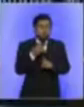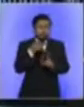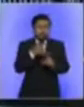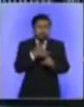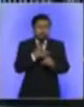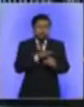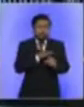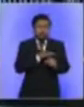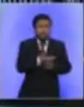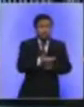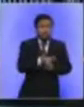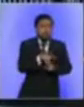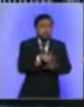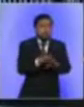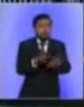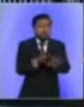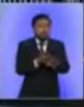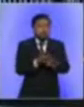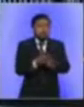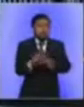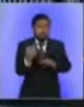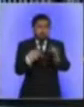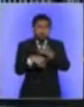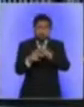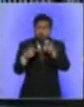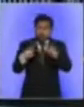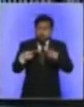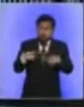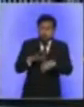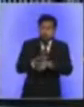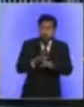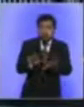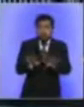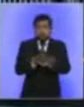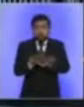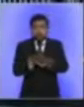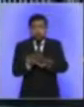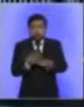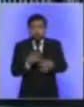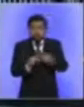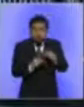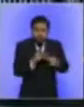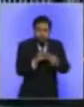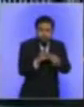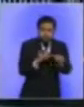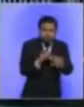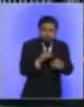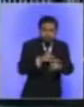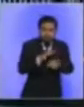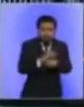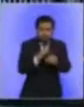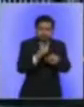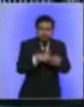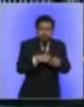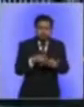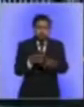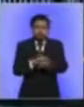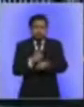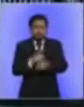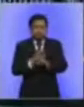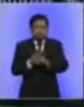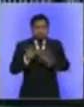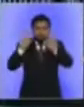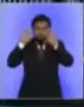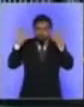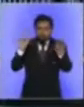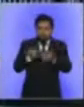buscar la adhesión o persuasión de la ciudadanía al presentarse un acontecimiento ocurrido en la administración del recurrente con responde en una